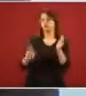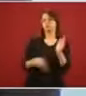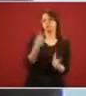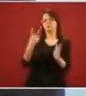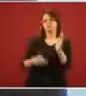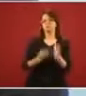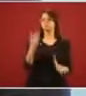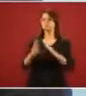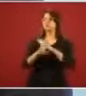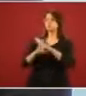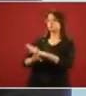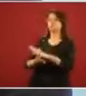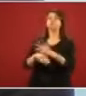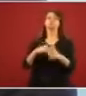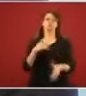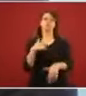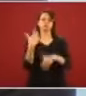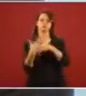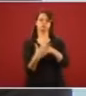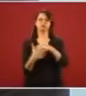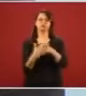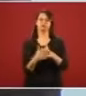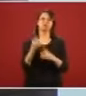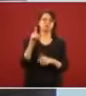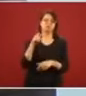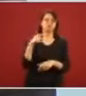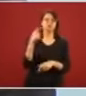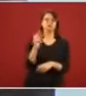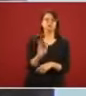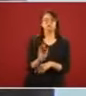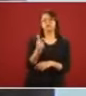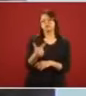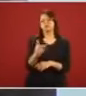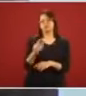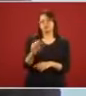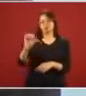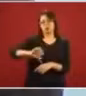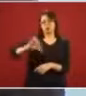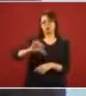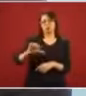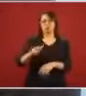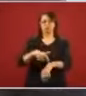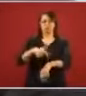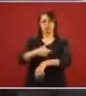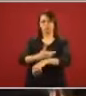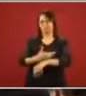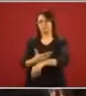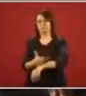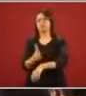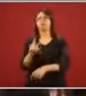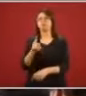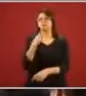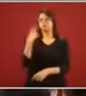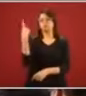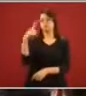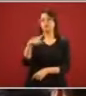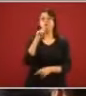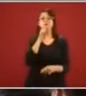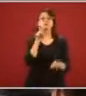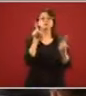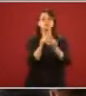presentaremos en unas cuantas horas más en la Fiscalía General de la República. Y recordarán una en Oaxaca, el día que